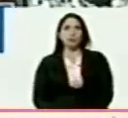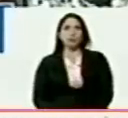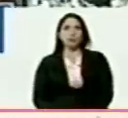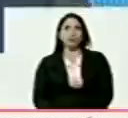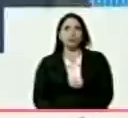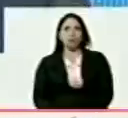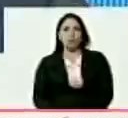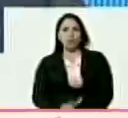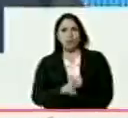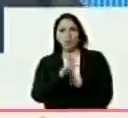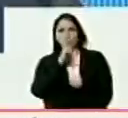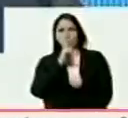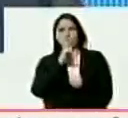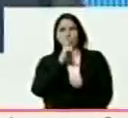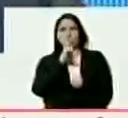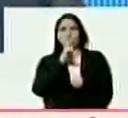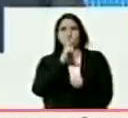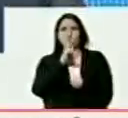implacable,